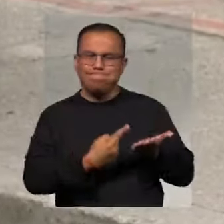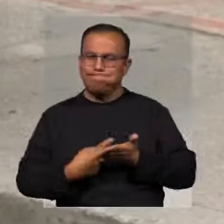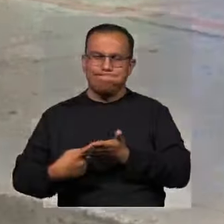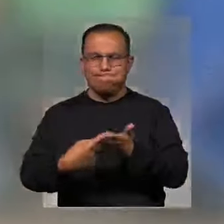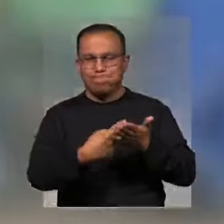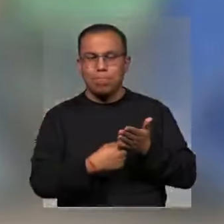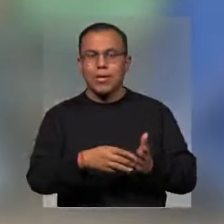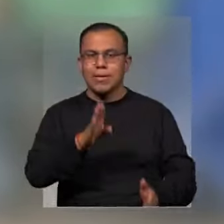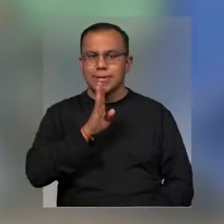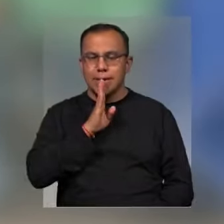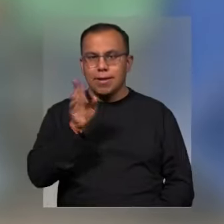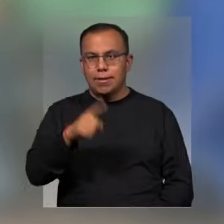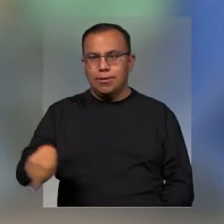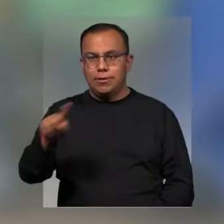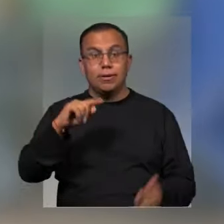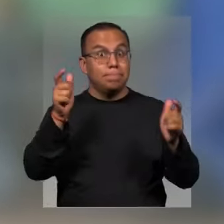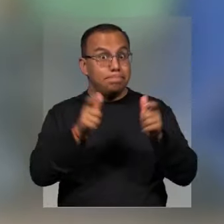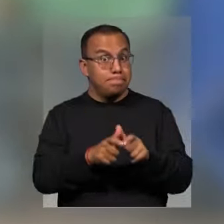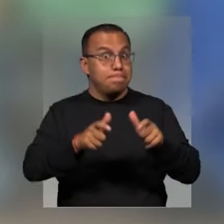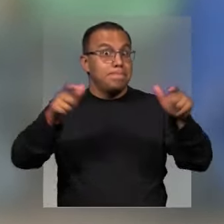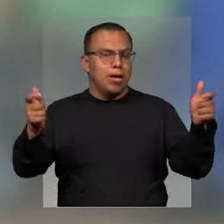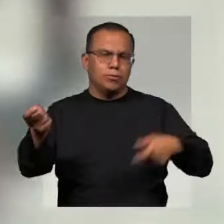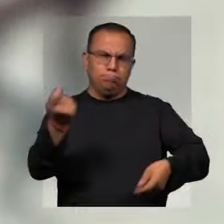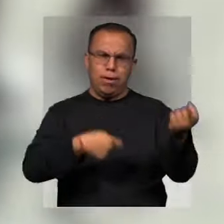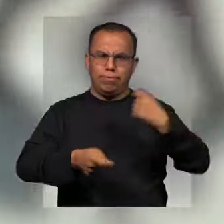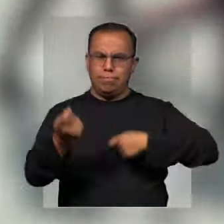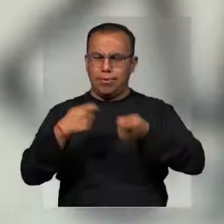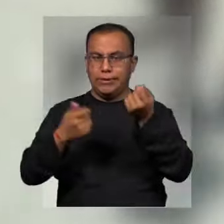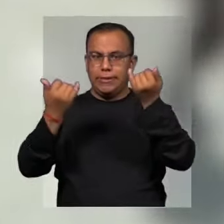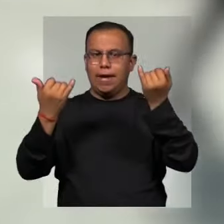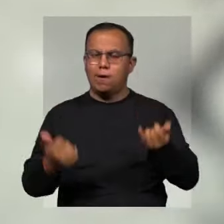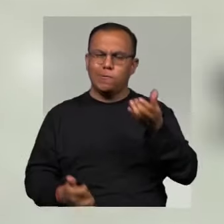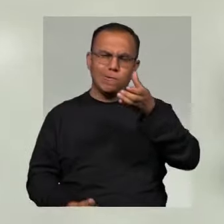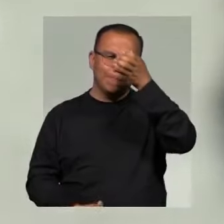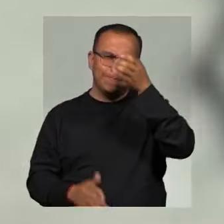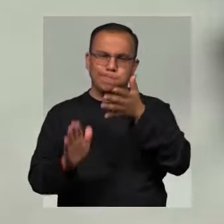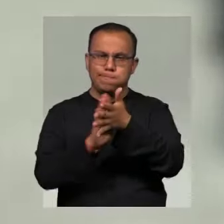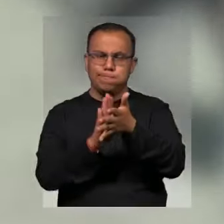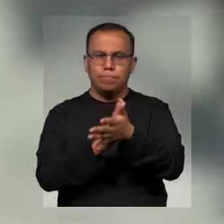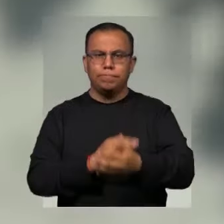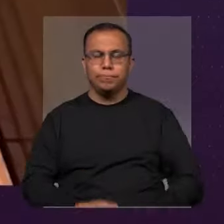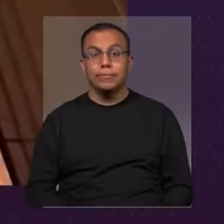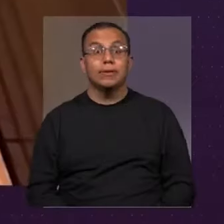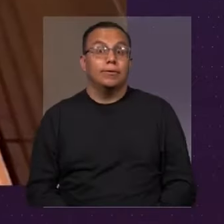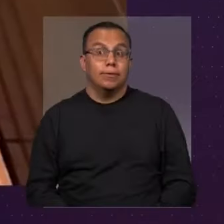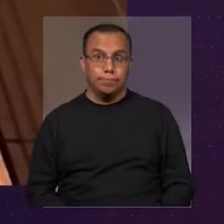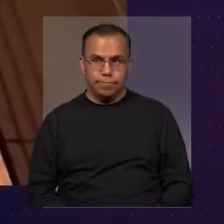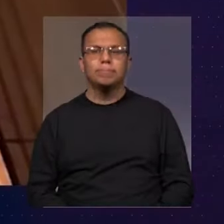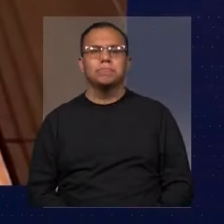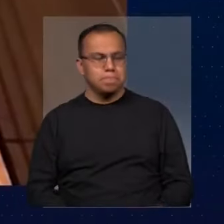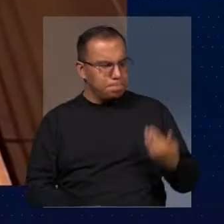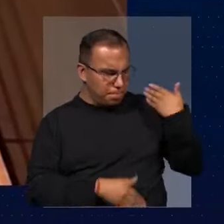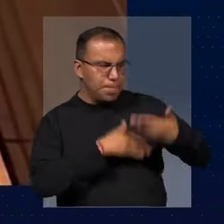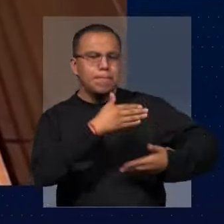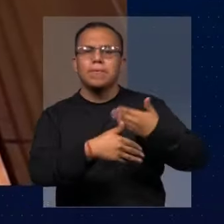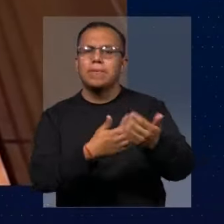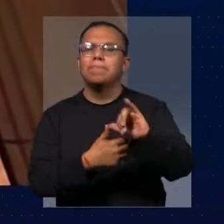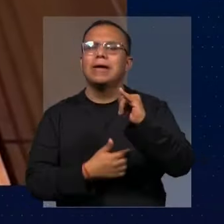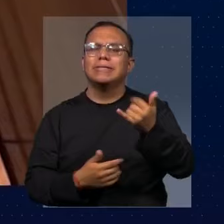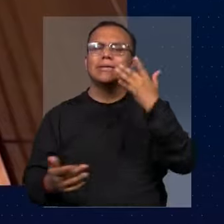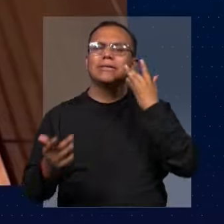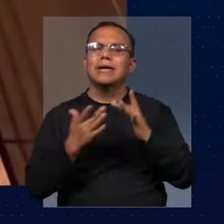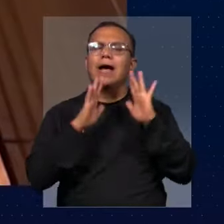quienes consideran que esto incrementaría el expendio de drogas. Los expertos explican el alcance. Por supuesto que es viable, forma parte de su